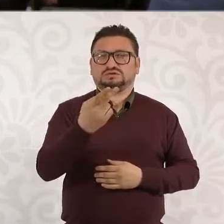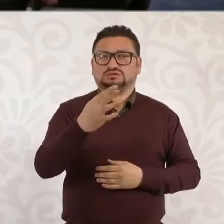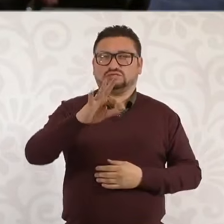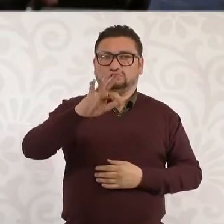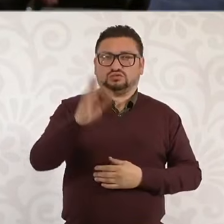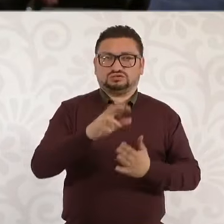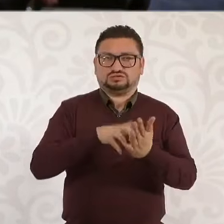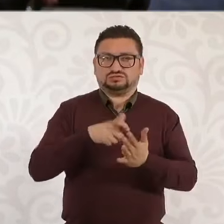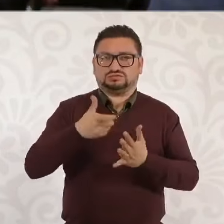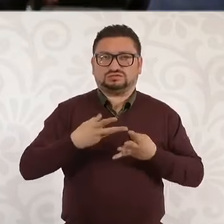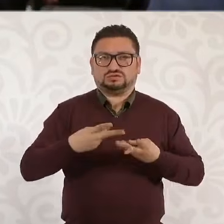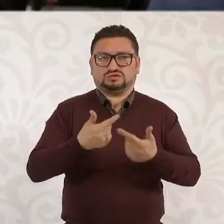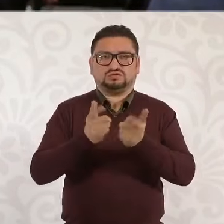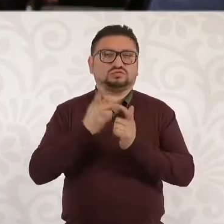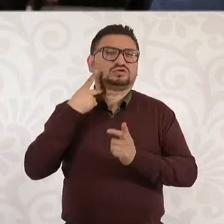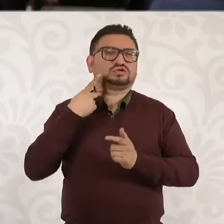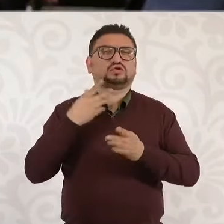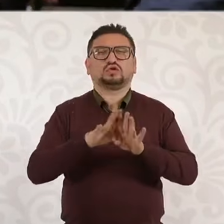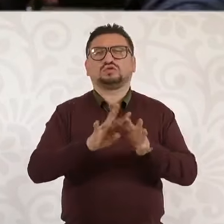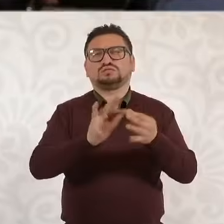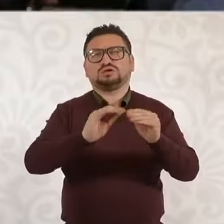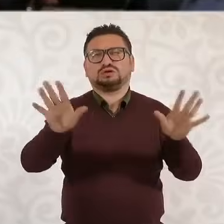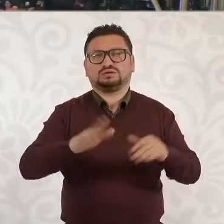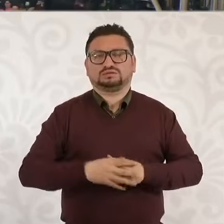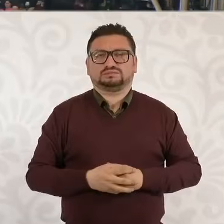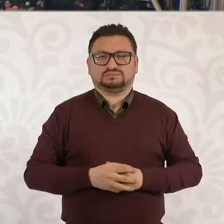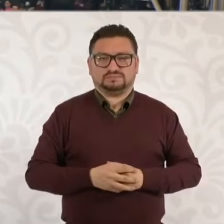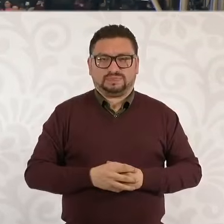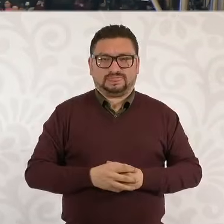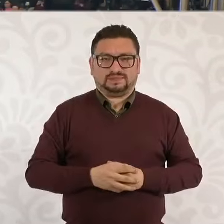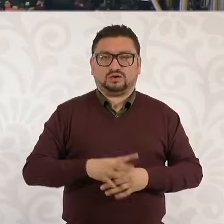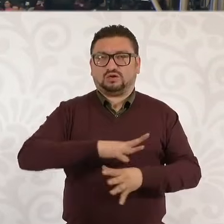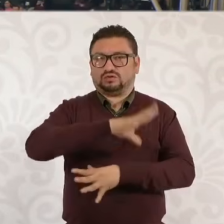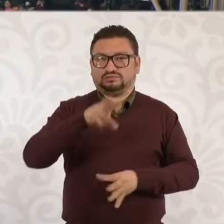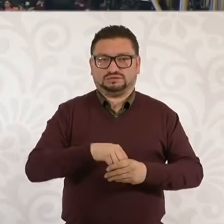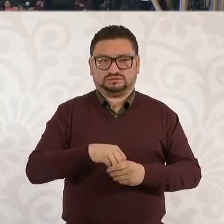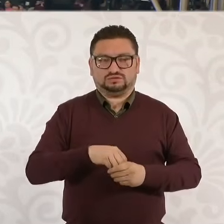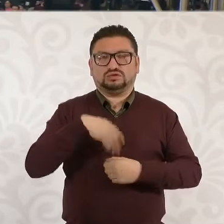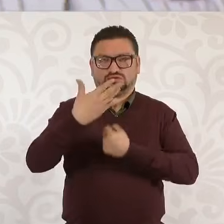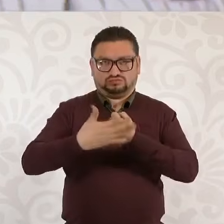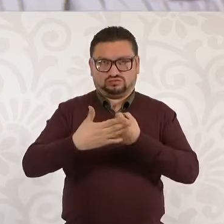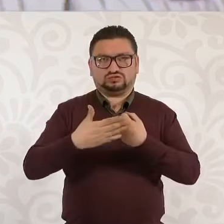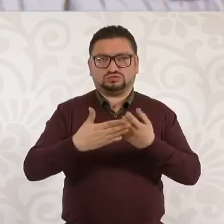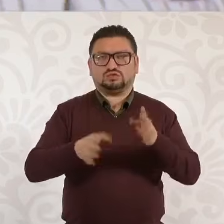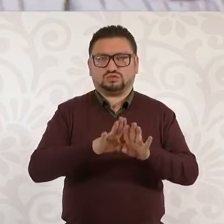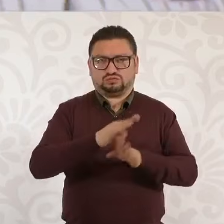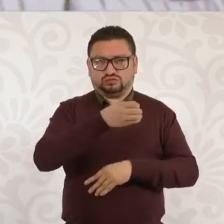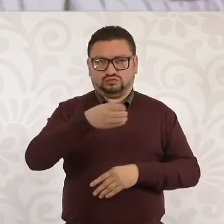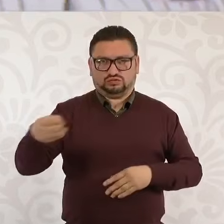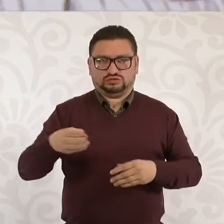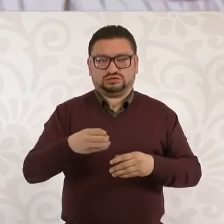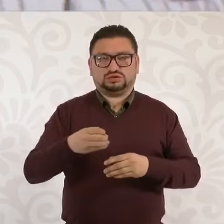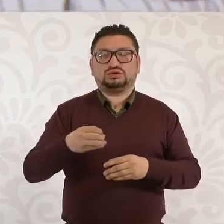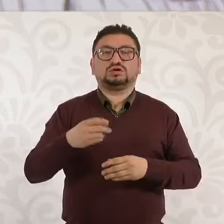25% a gasto ordinario de partidos, ¿cómo nos los puede aclarar? Es completo. Ya van a ver ustedes la distribución, pero es completo.